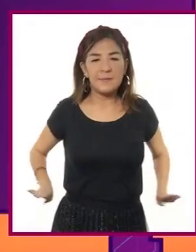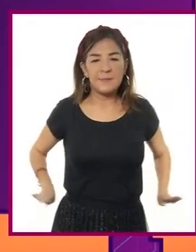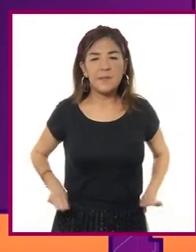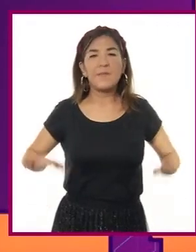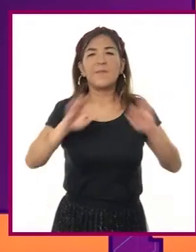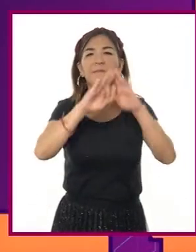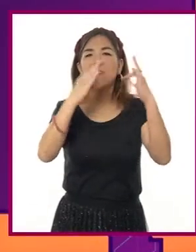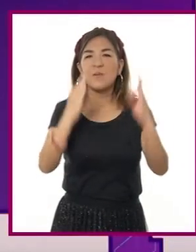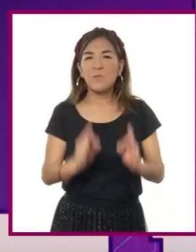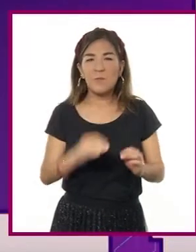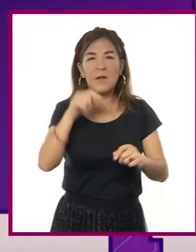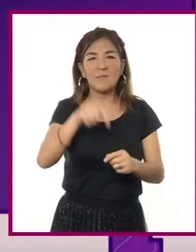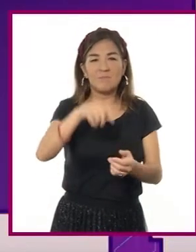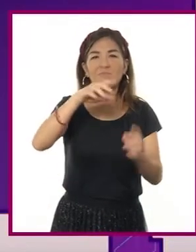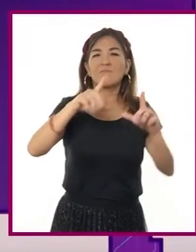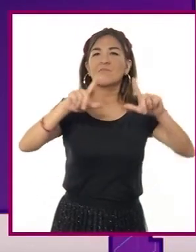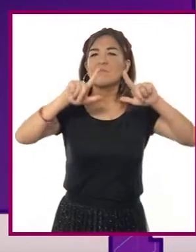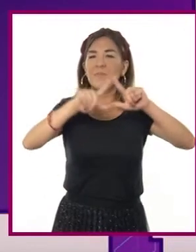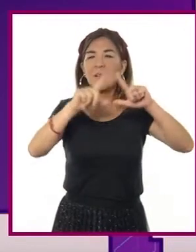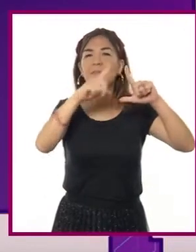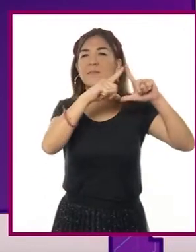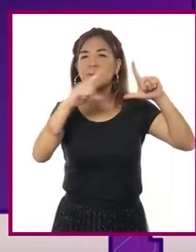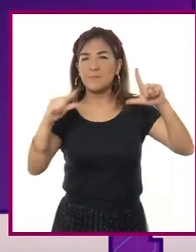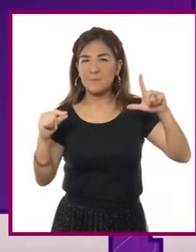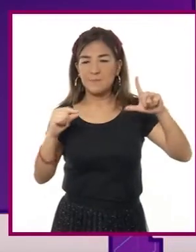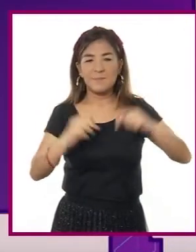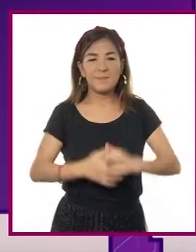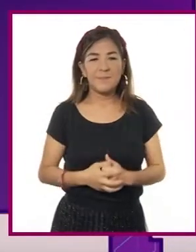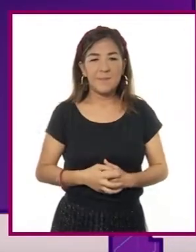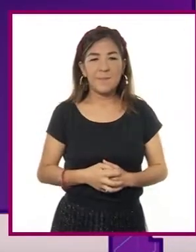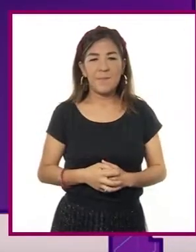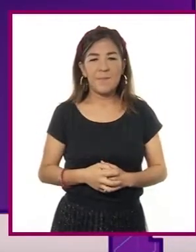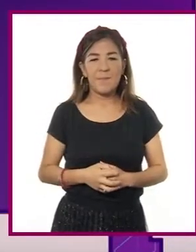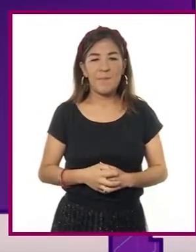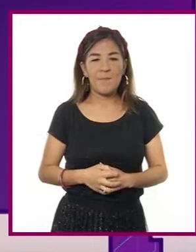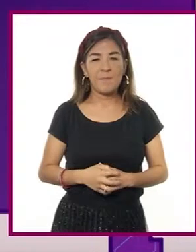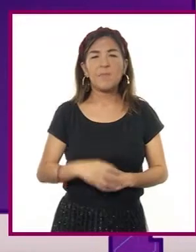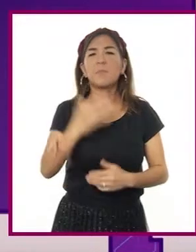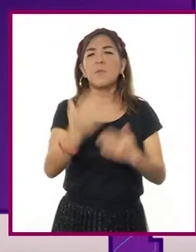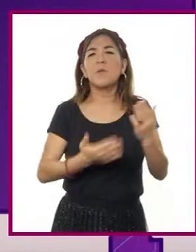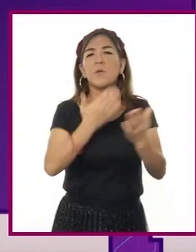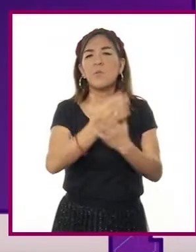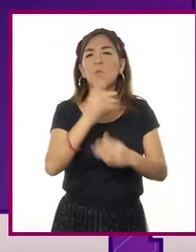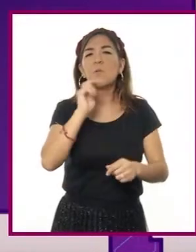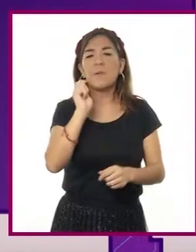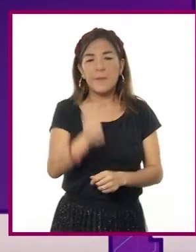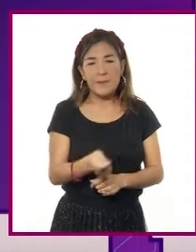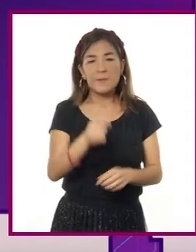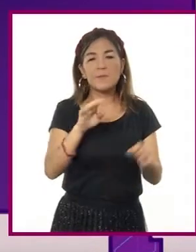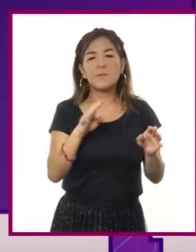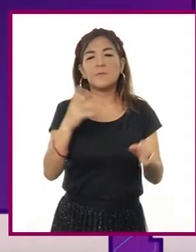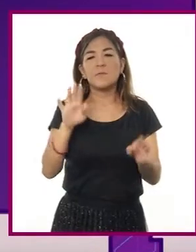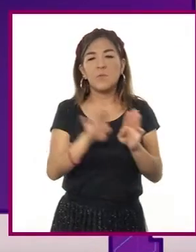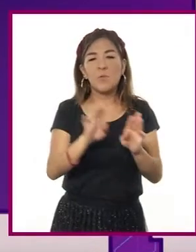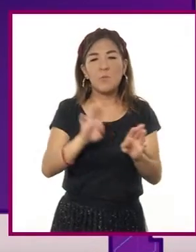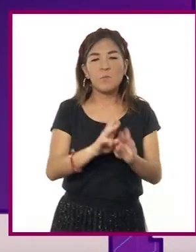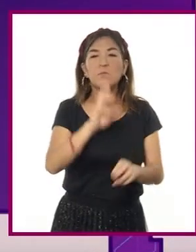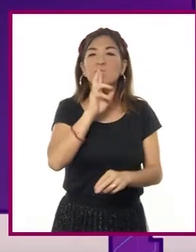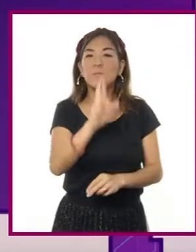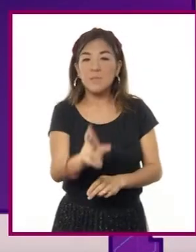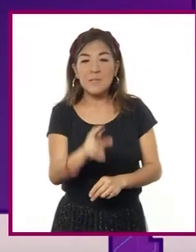figuras y cuerpos geométricos. El propósito es la resolución de problemas geométricos que impliquen el uso